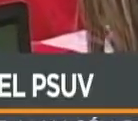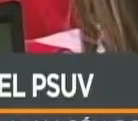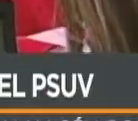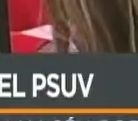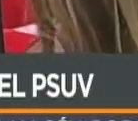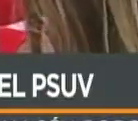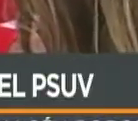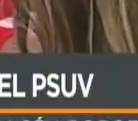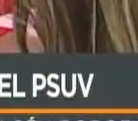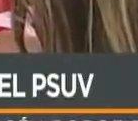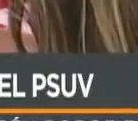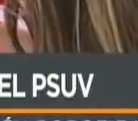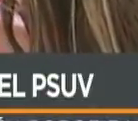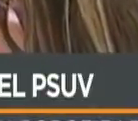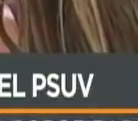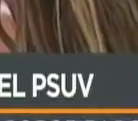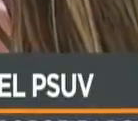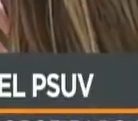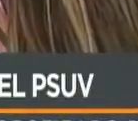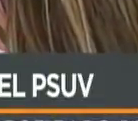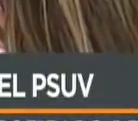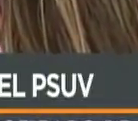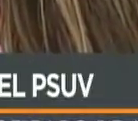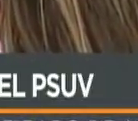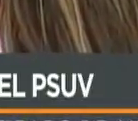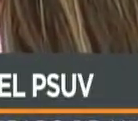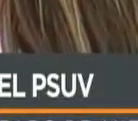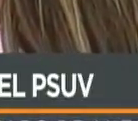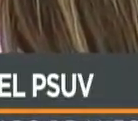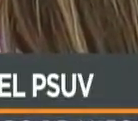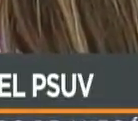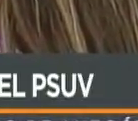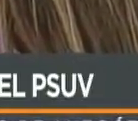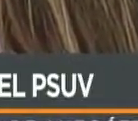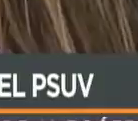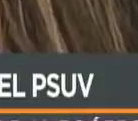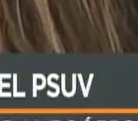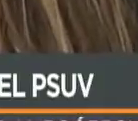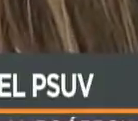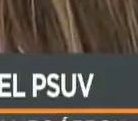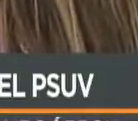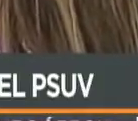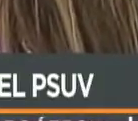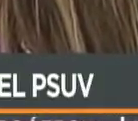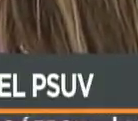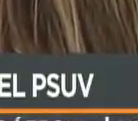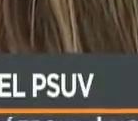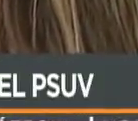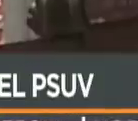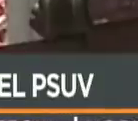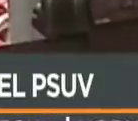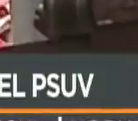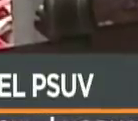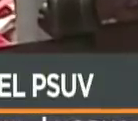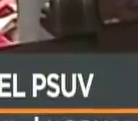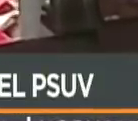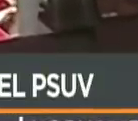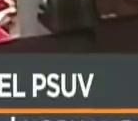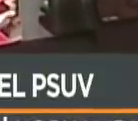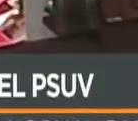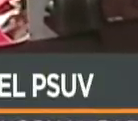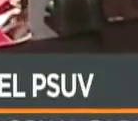hay que recordarlo con la sonrisa, con el compromiso de seguir profundizando la revolución bolivariana,